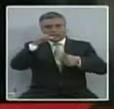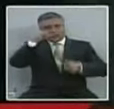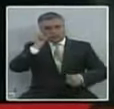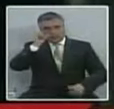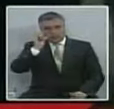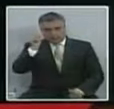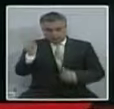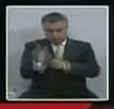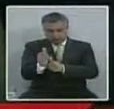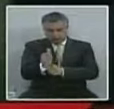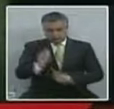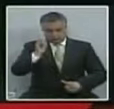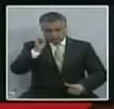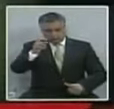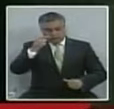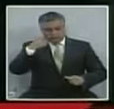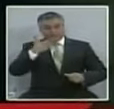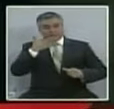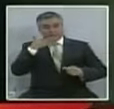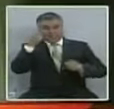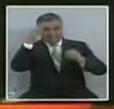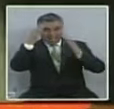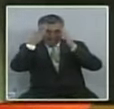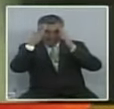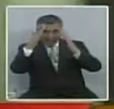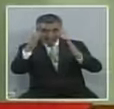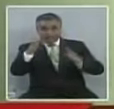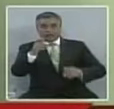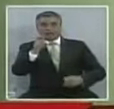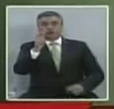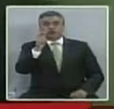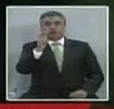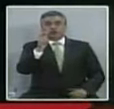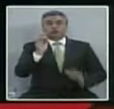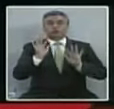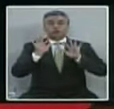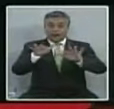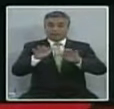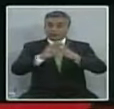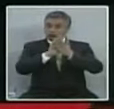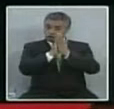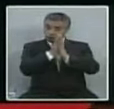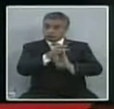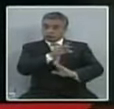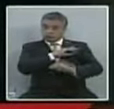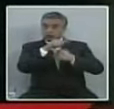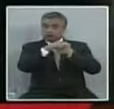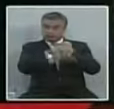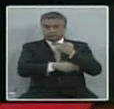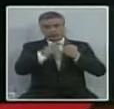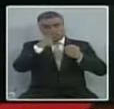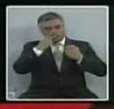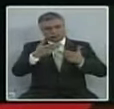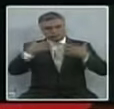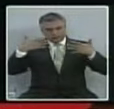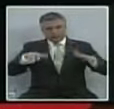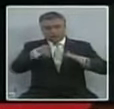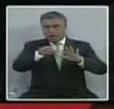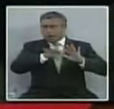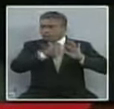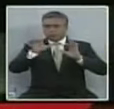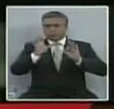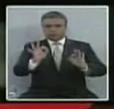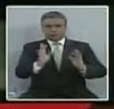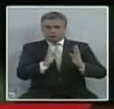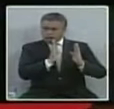Así es, y hay una alerta de tsunami en todo el borde costero. Hemos visto el proceso de evacuación bastante